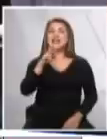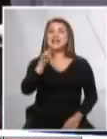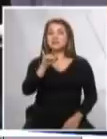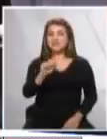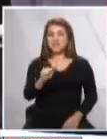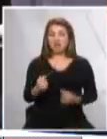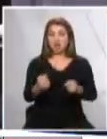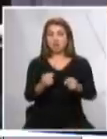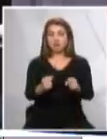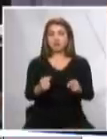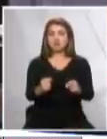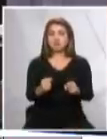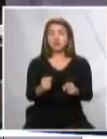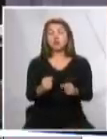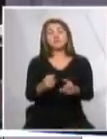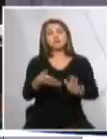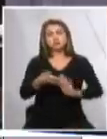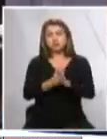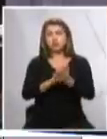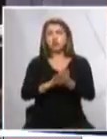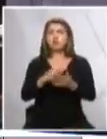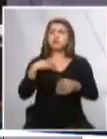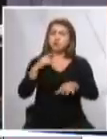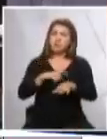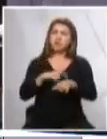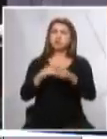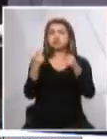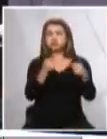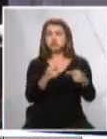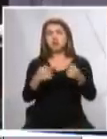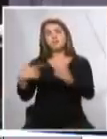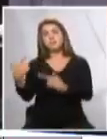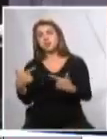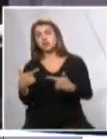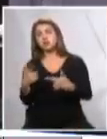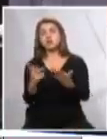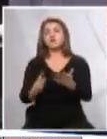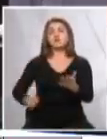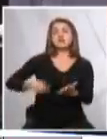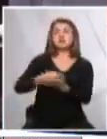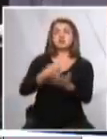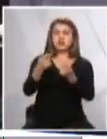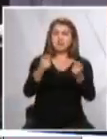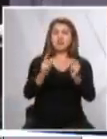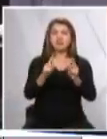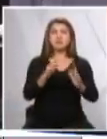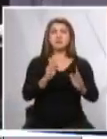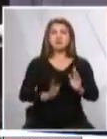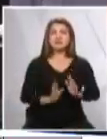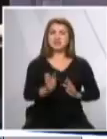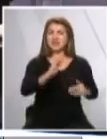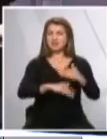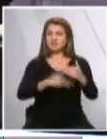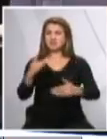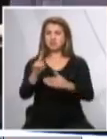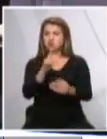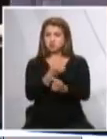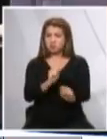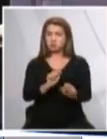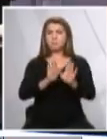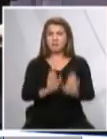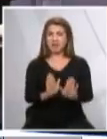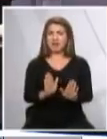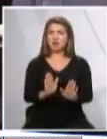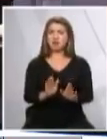y no podemos seguirlos negando y todo el tiempo debatiendo acerca de la pelea entre los políticos como financiaron sus campañas. Tenemos que seguir avanzando. No podemos